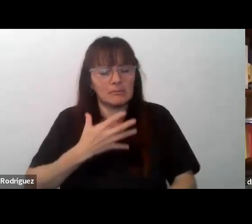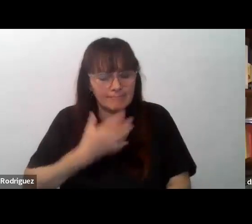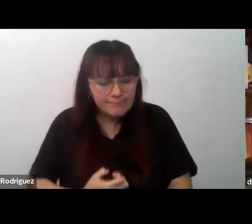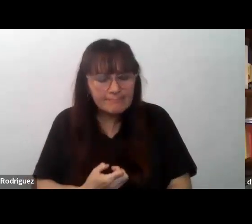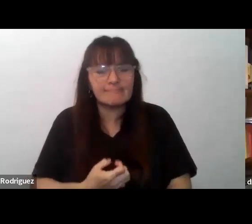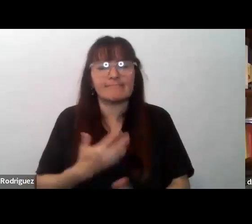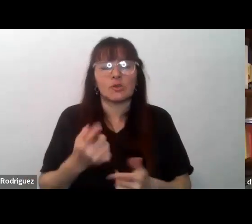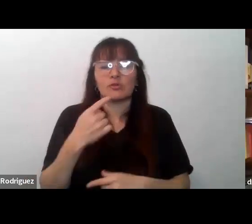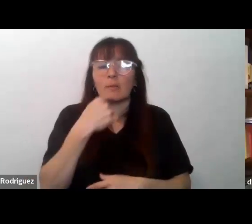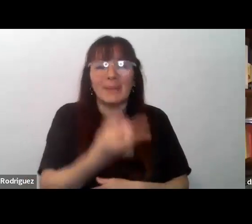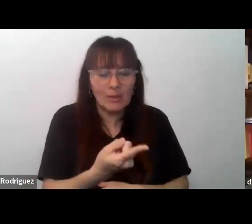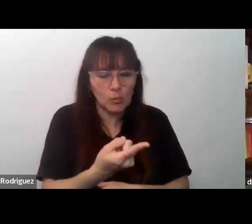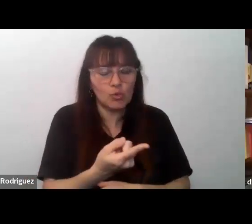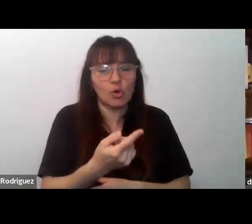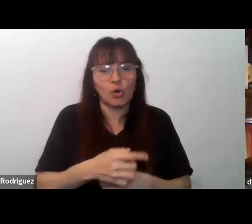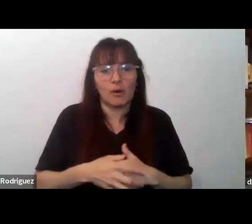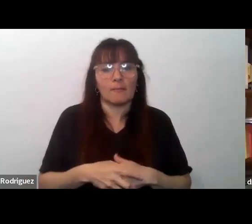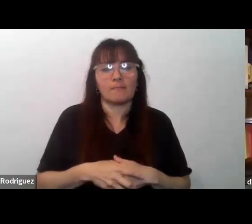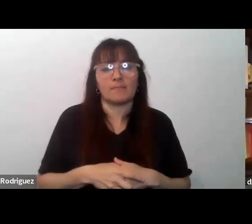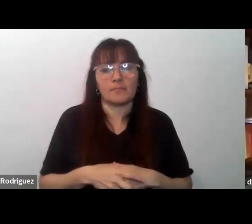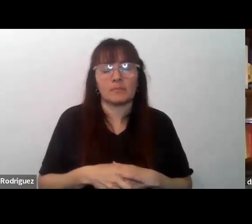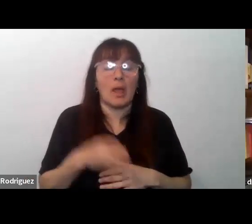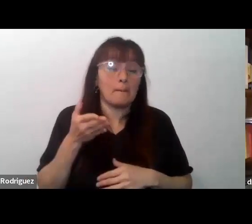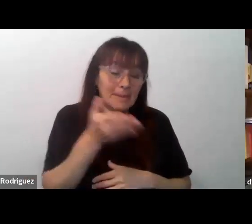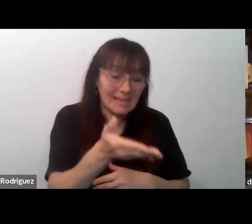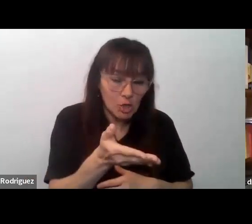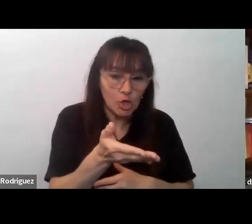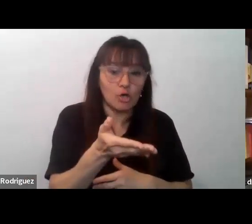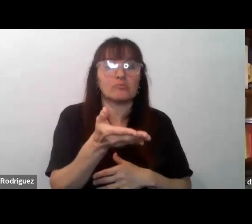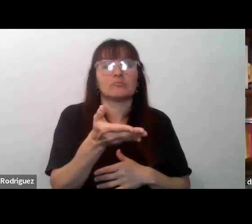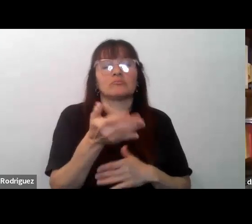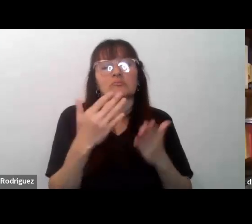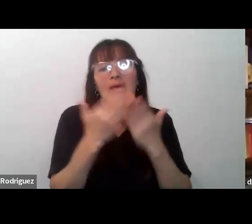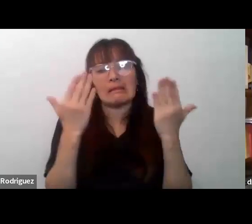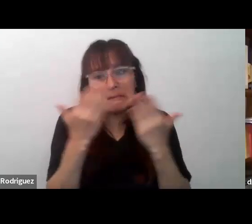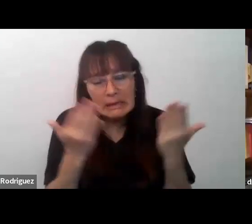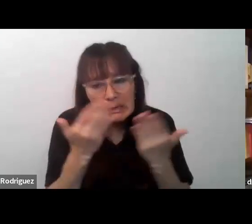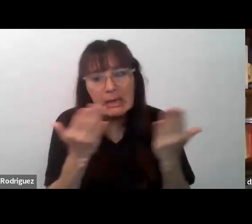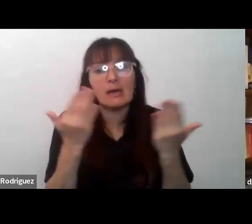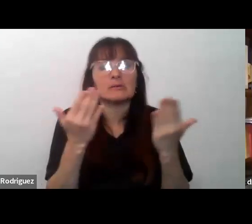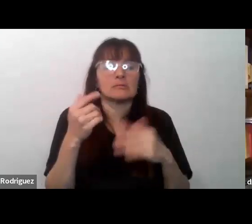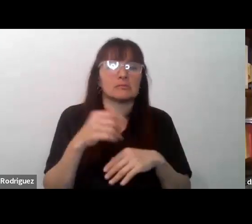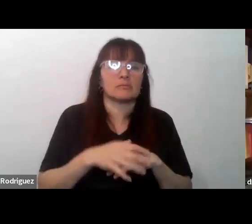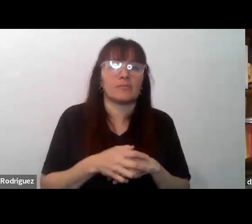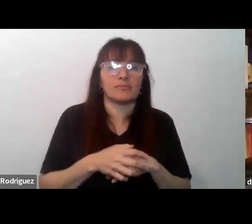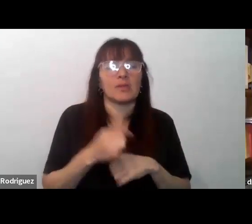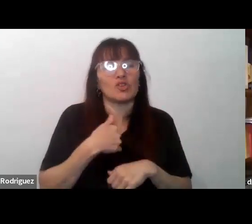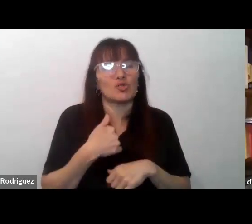le preguntó entonces pidió algunos días y voy a hacer alguna